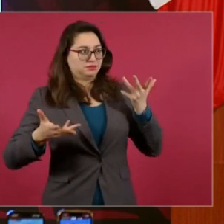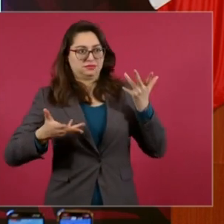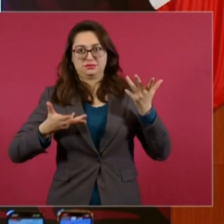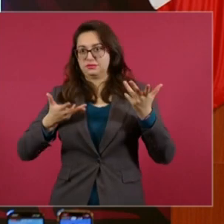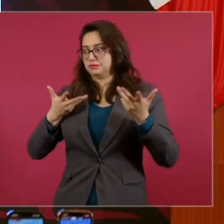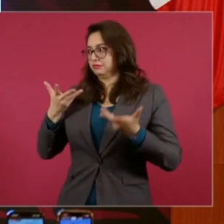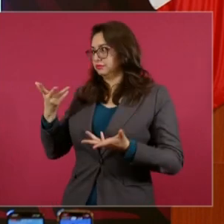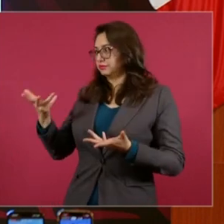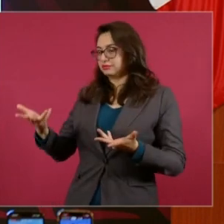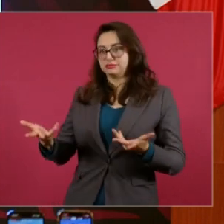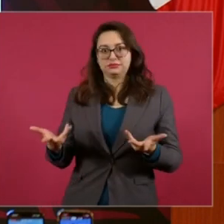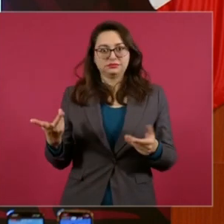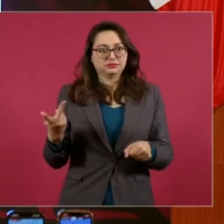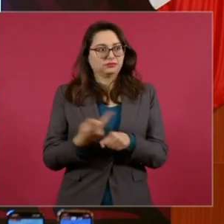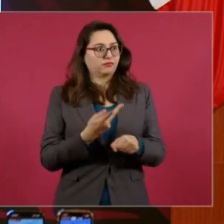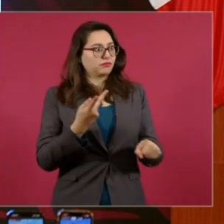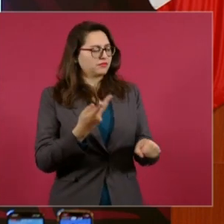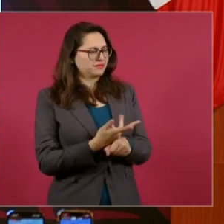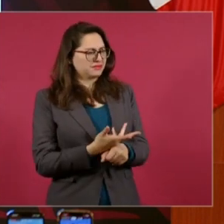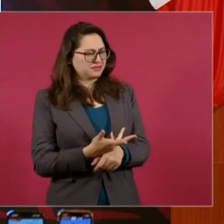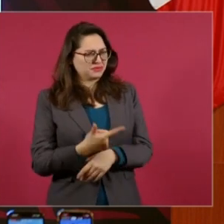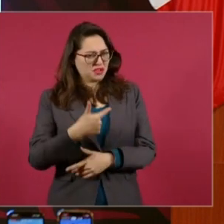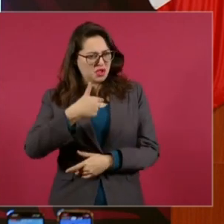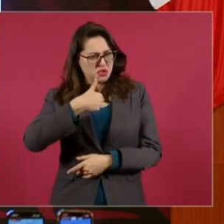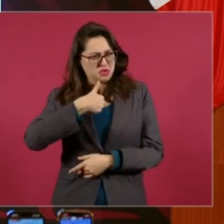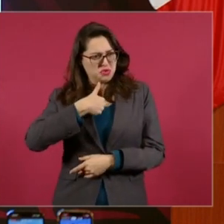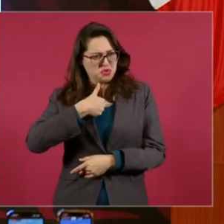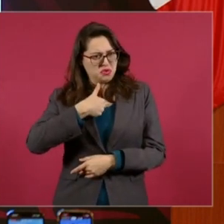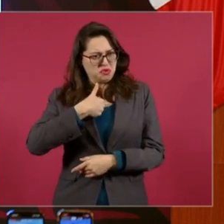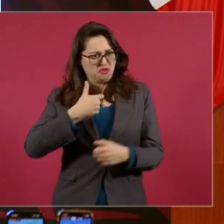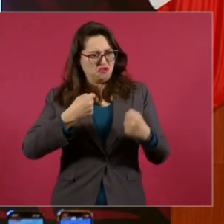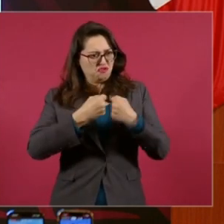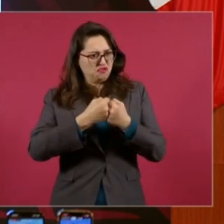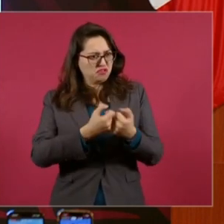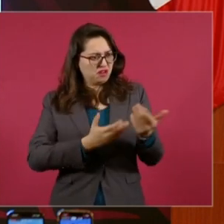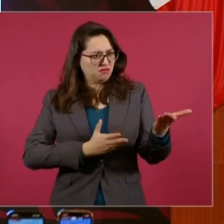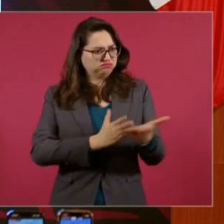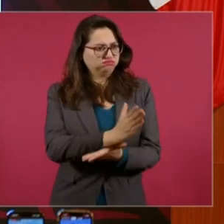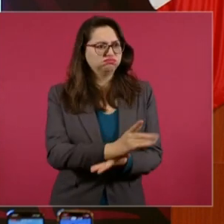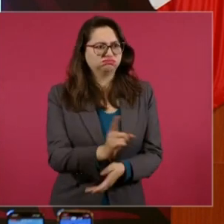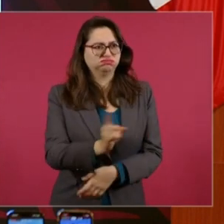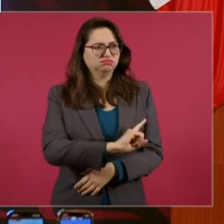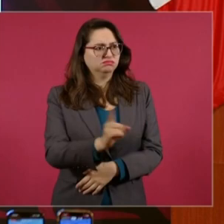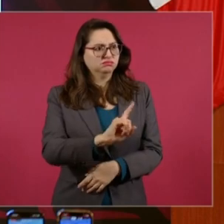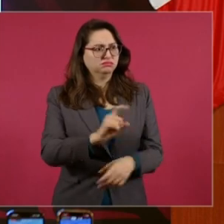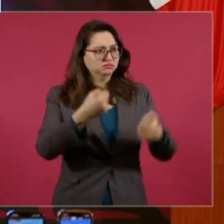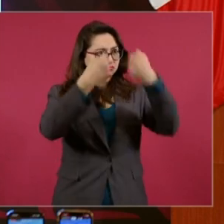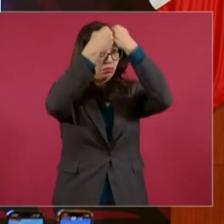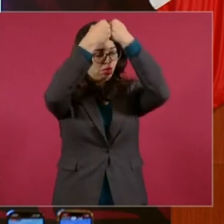Por eso el corrido de los Tigres del Norte, yo no crucé la frontera me cruzó.